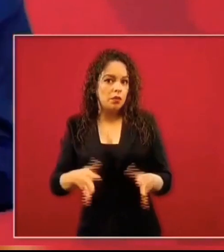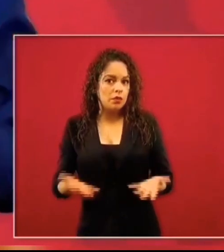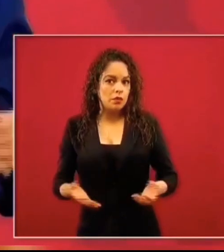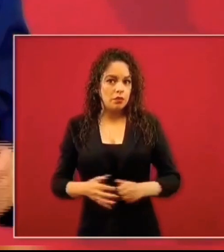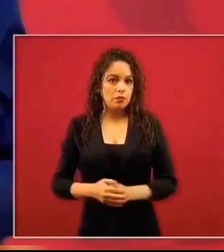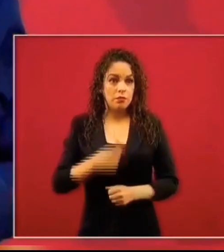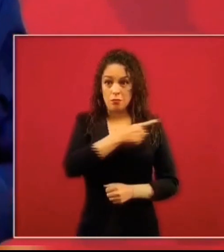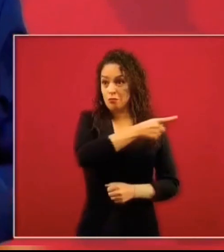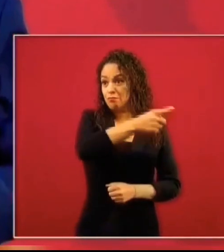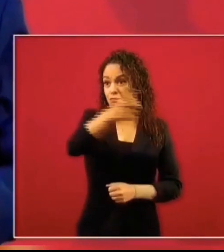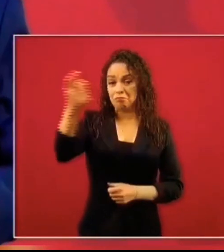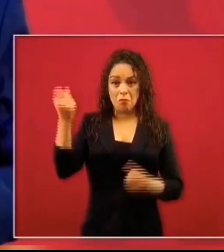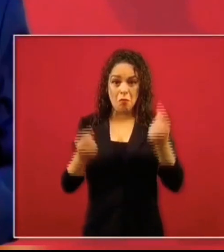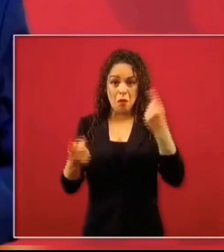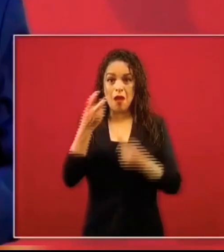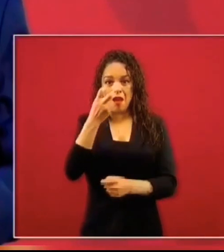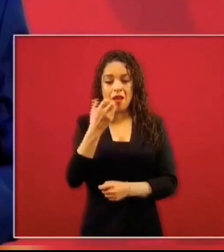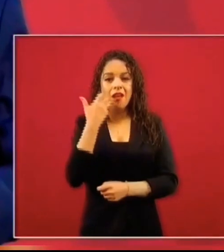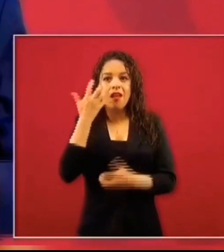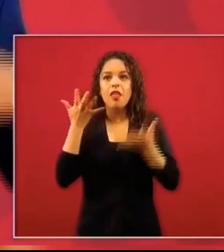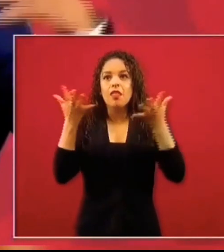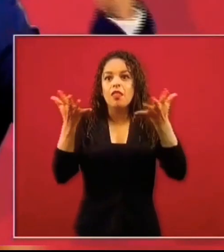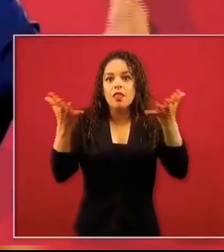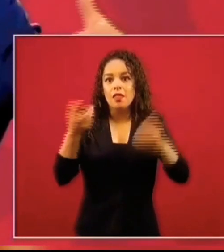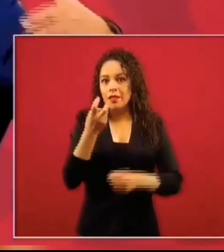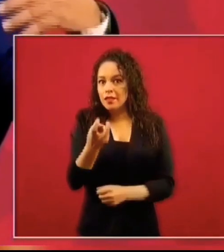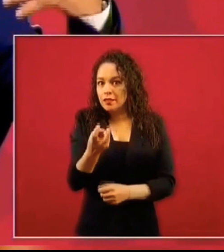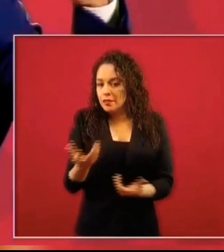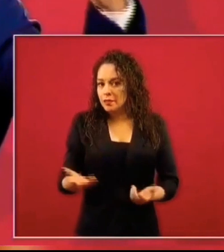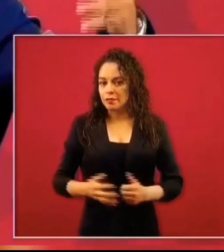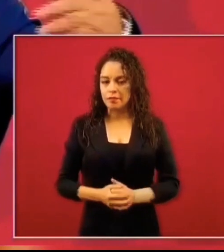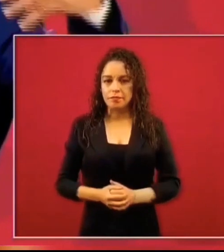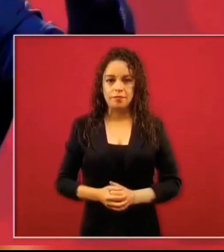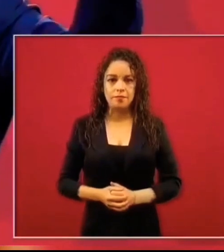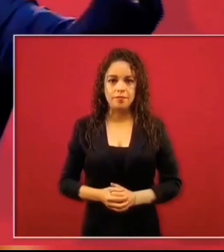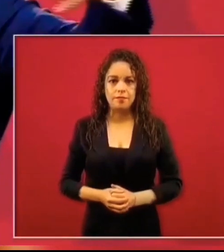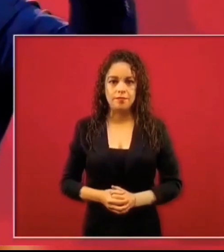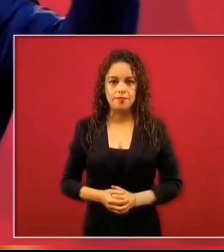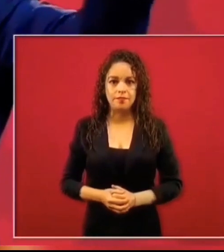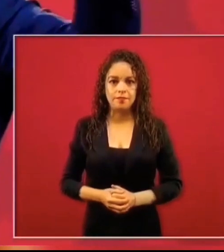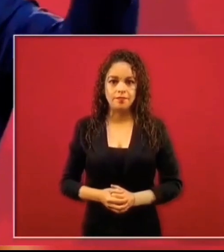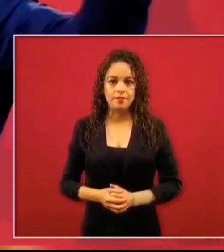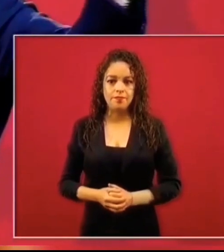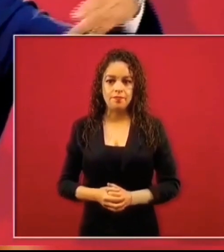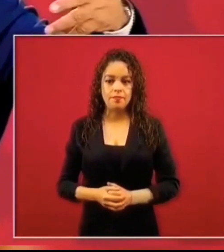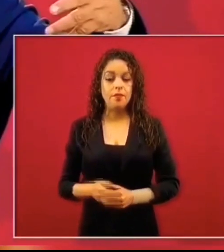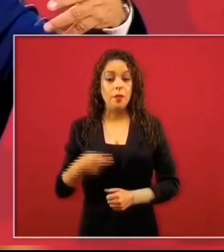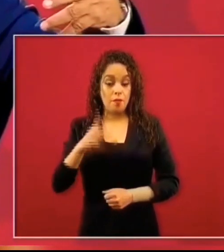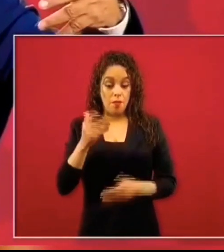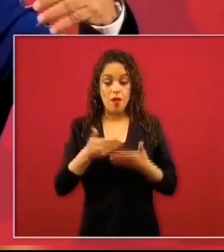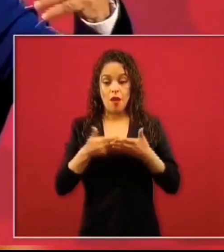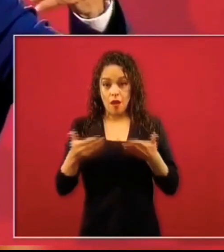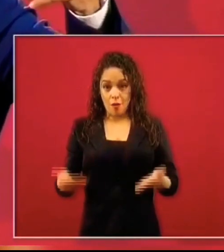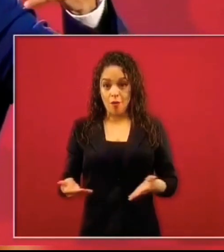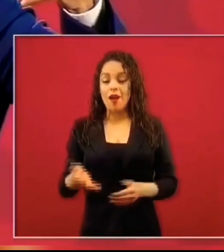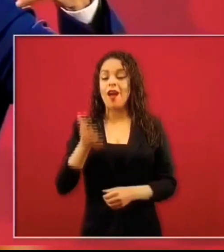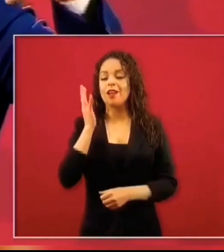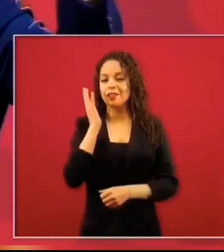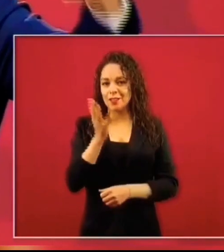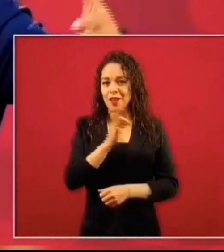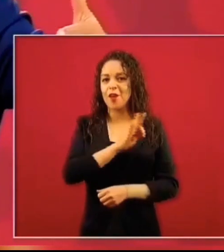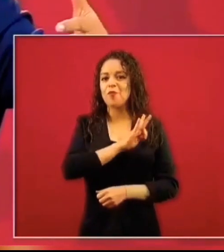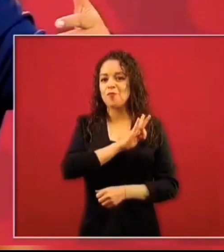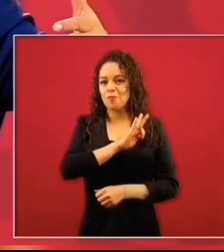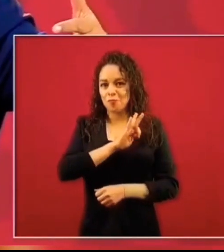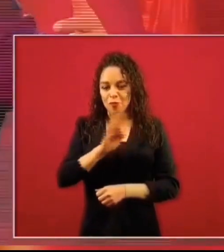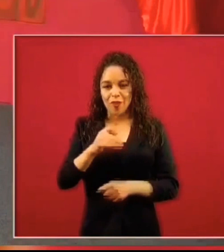quisieran eso. Afortunadamente, ya tenemos manera de comunicarnos,